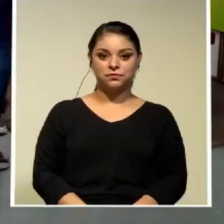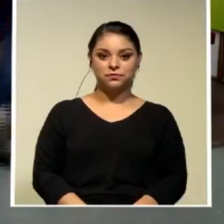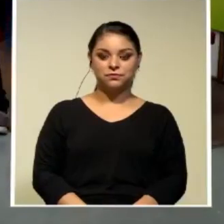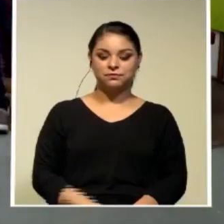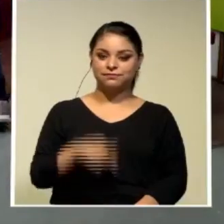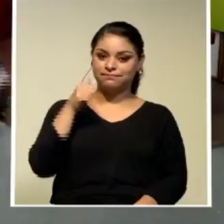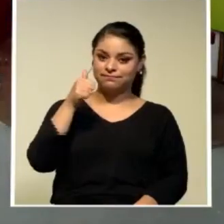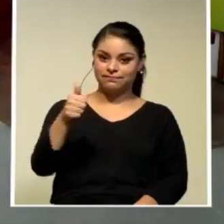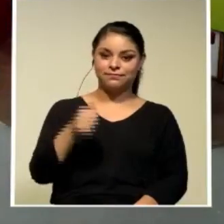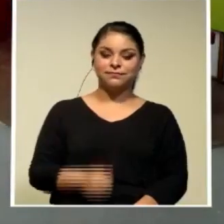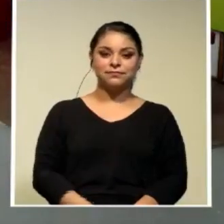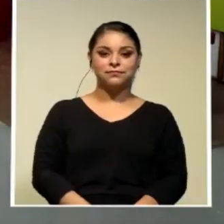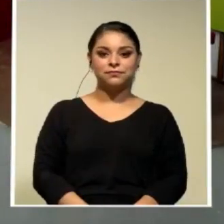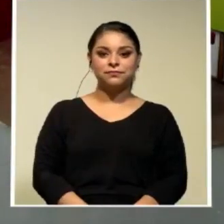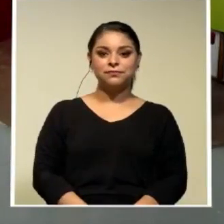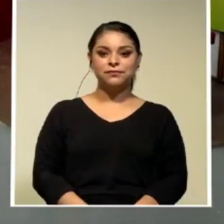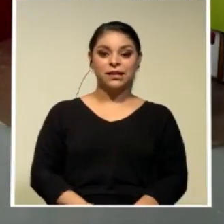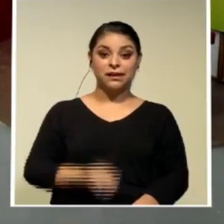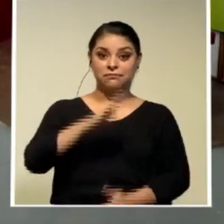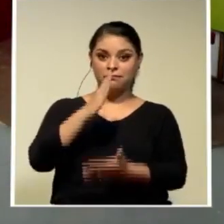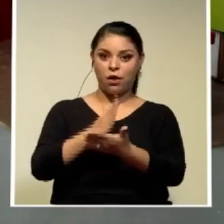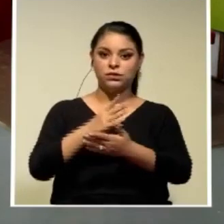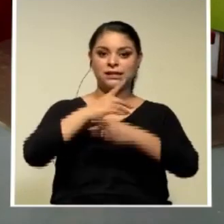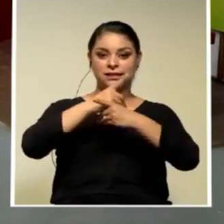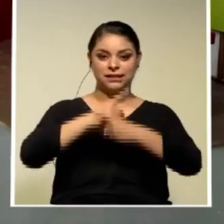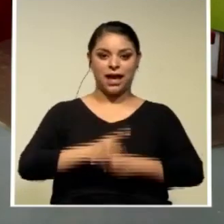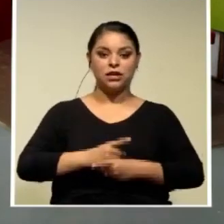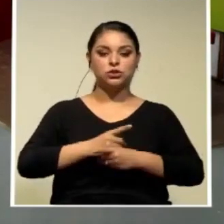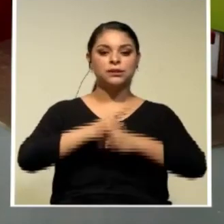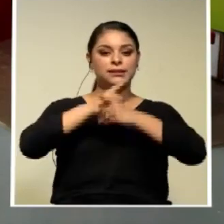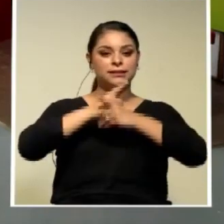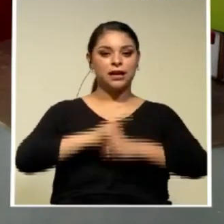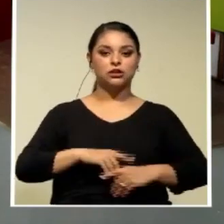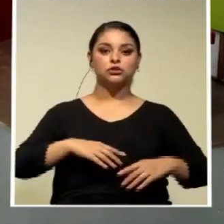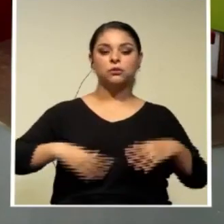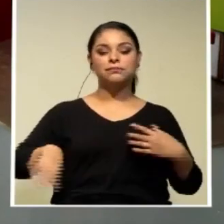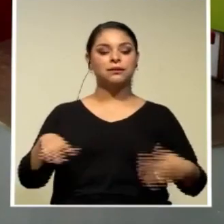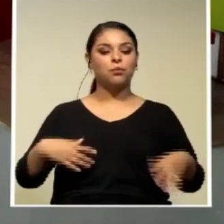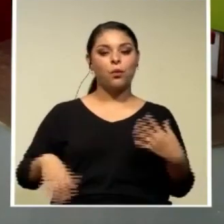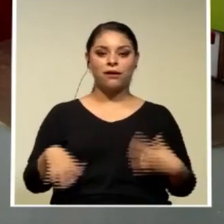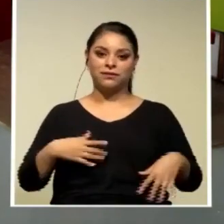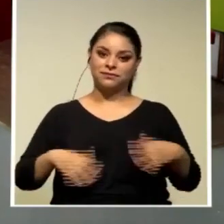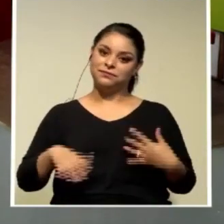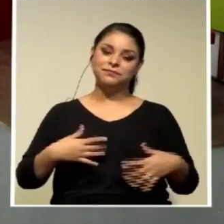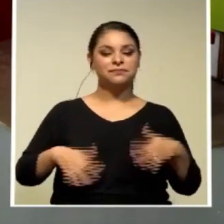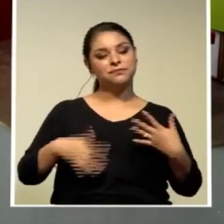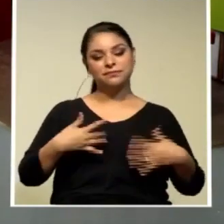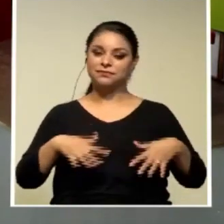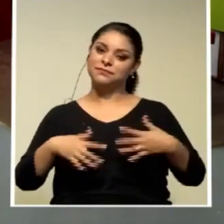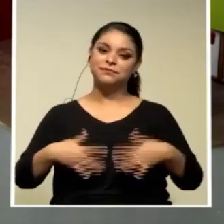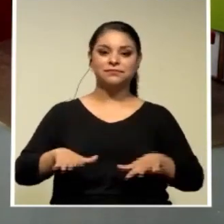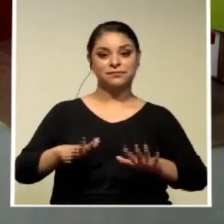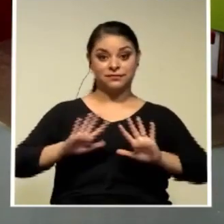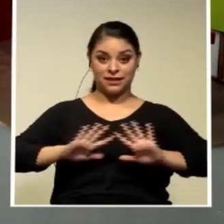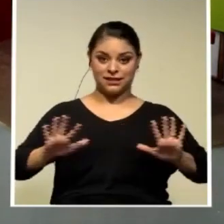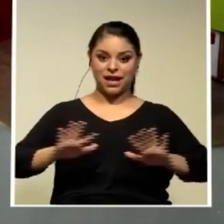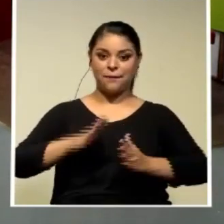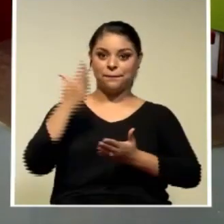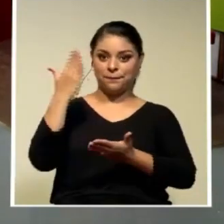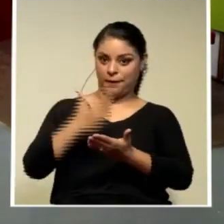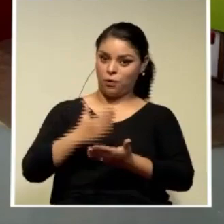Eso. Pausa activa. Otra. Pausa activa. No sé, usted es la dueña. Otra. Listo, pausa